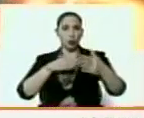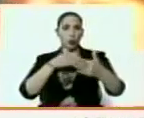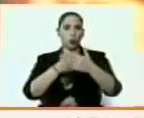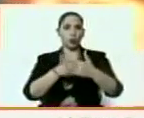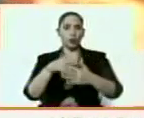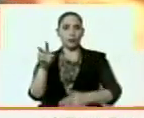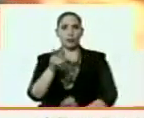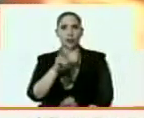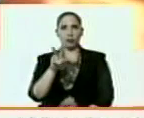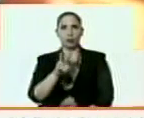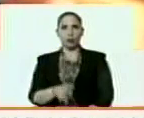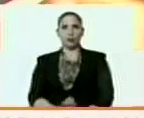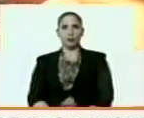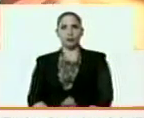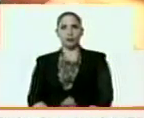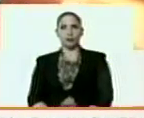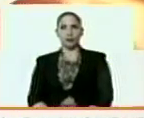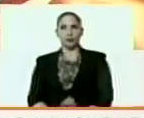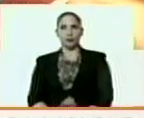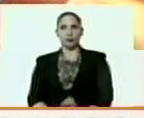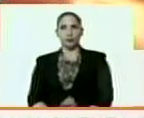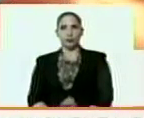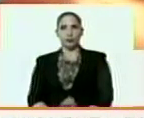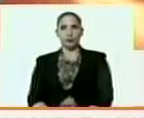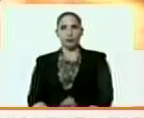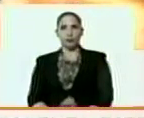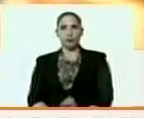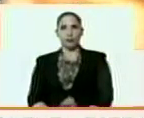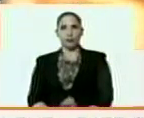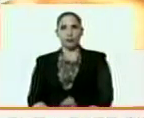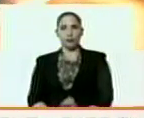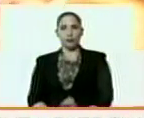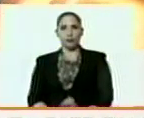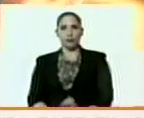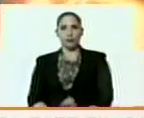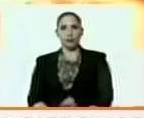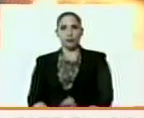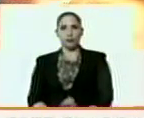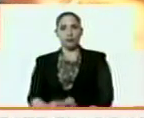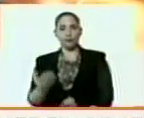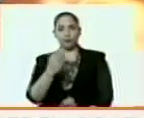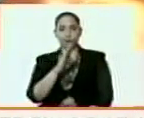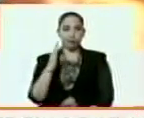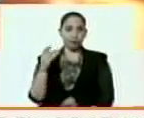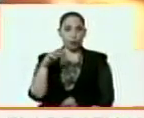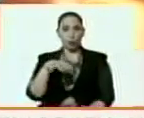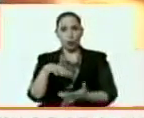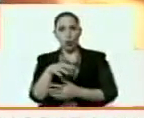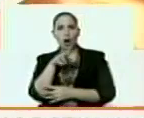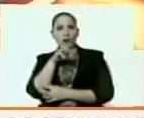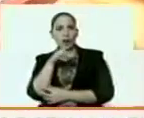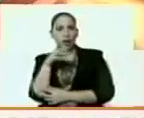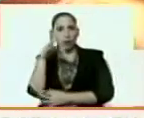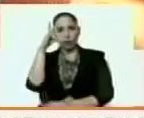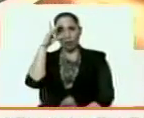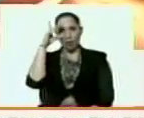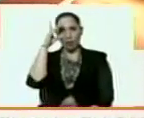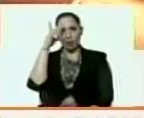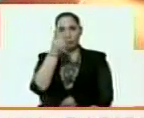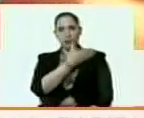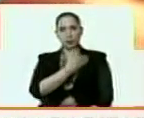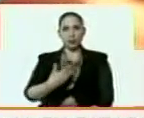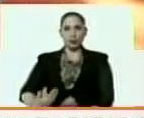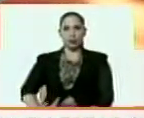República Bolivariana de Venezuela. Ahora, fíjate una cosa, Delcy. En el medio de esa situación, amigos, estamos hablando con Delcy Rodríguez, vicepresidente